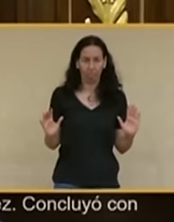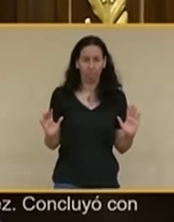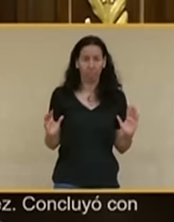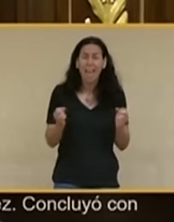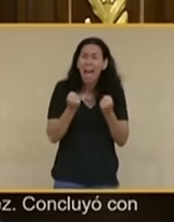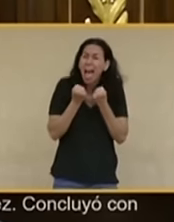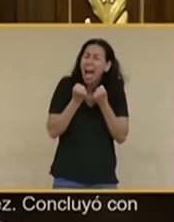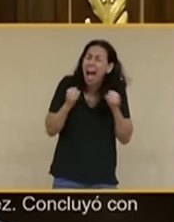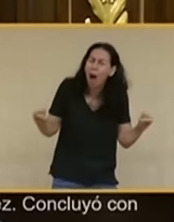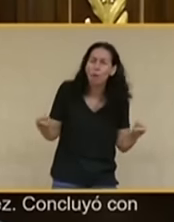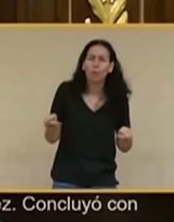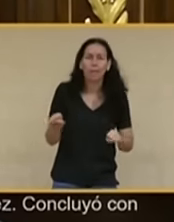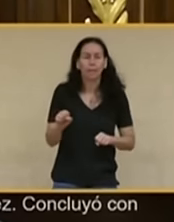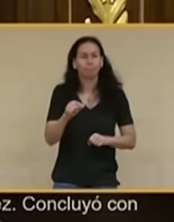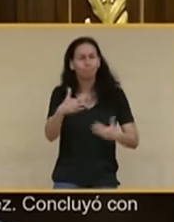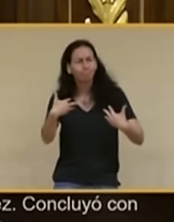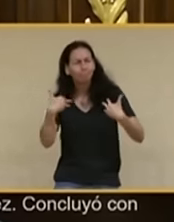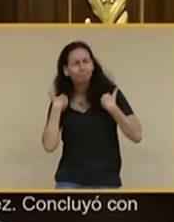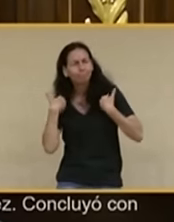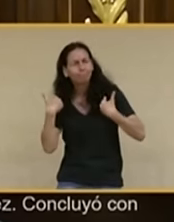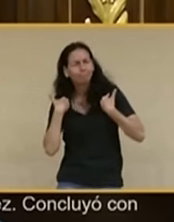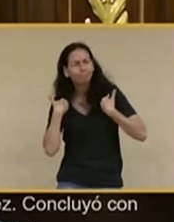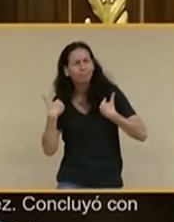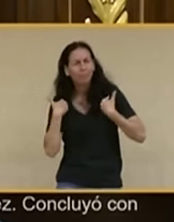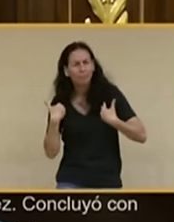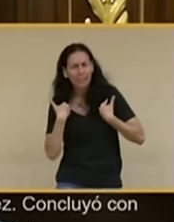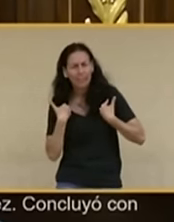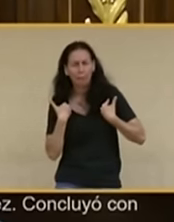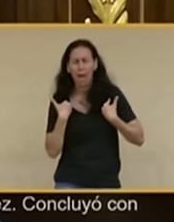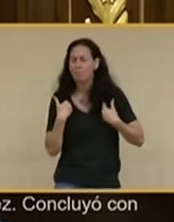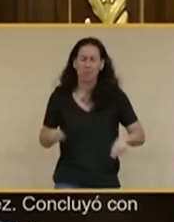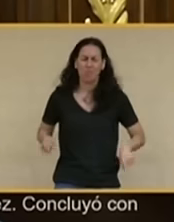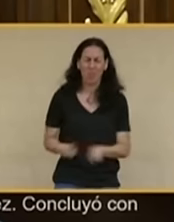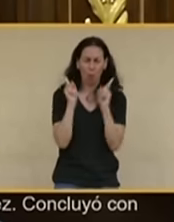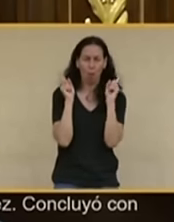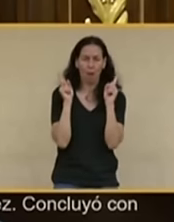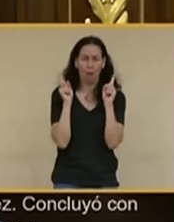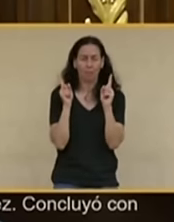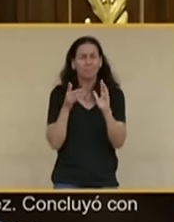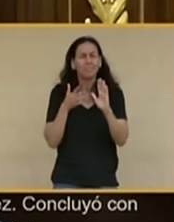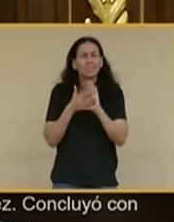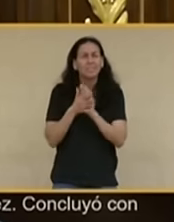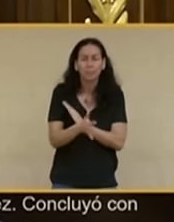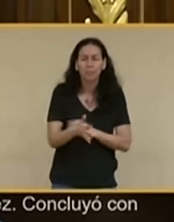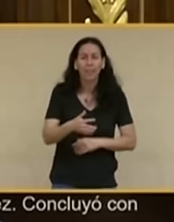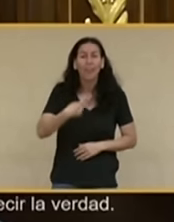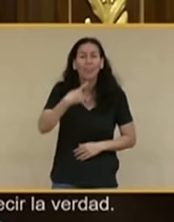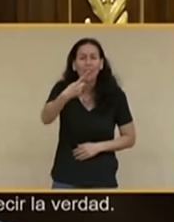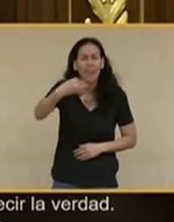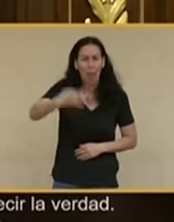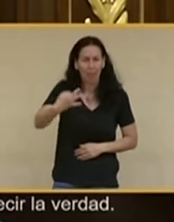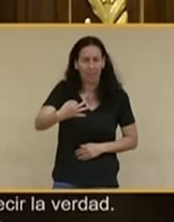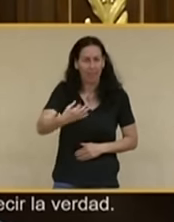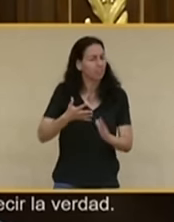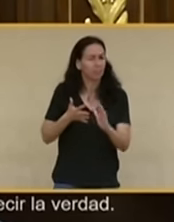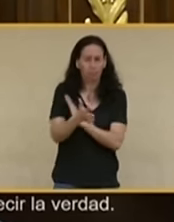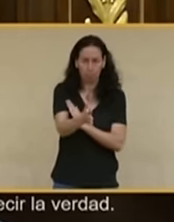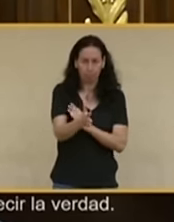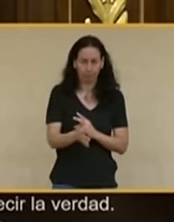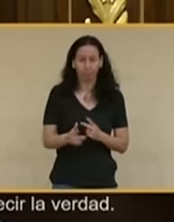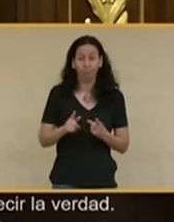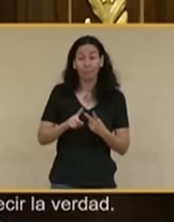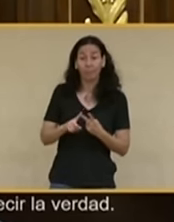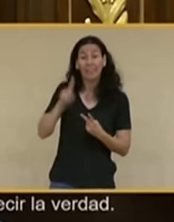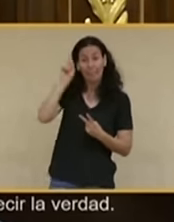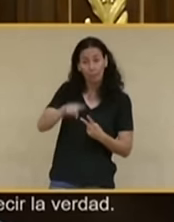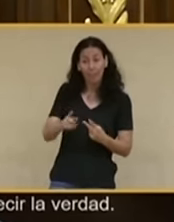Aunque sea víctima de lo primero y de lo segundo. Pero jamás dejaremos de hacerlo. Dos.